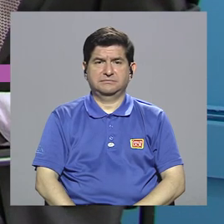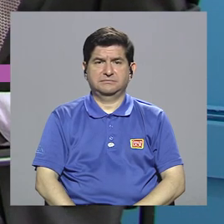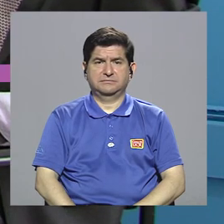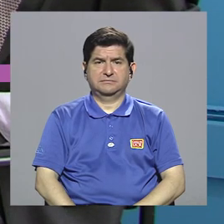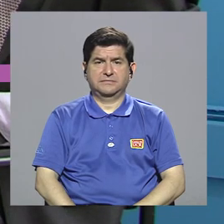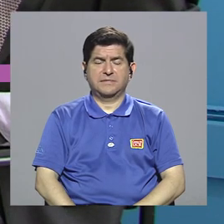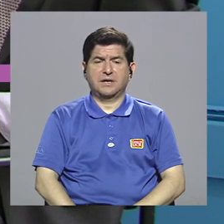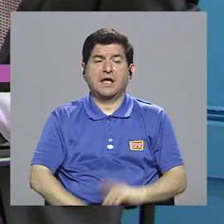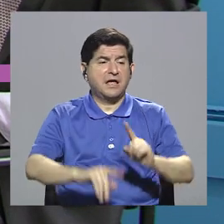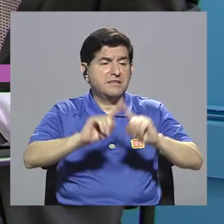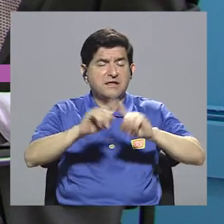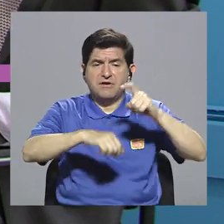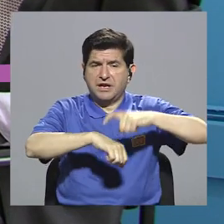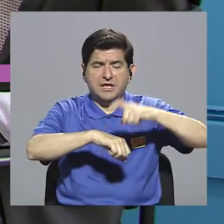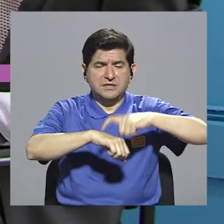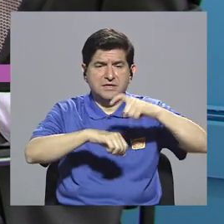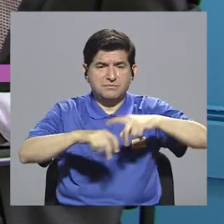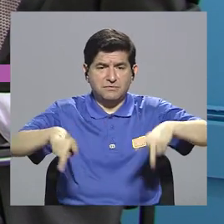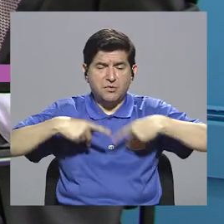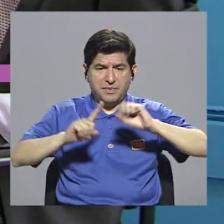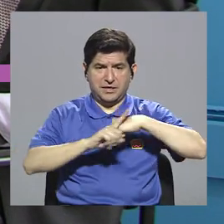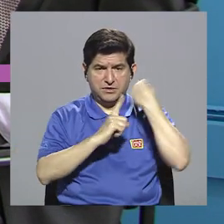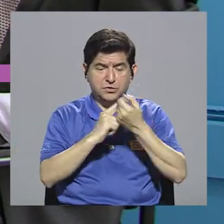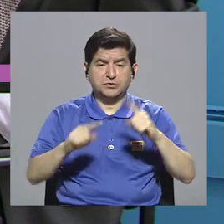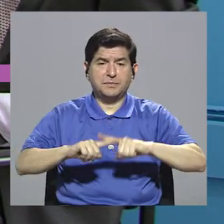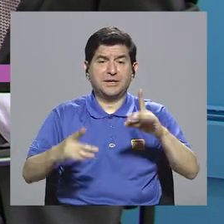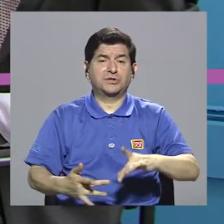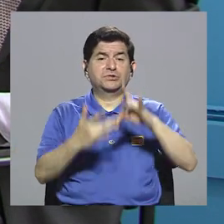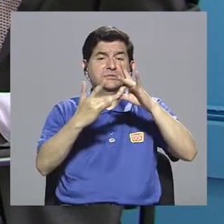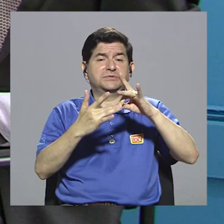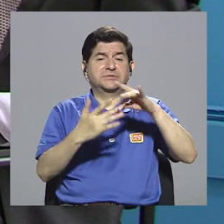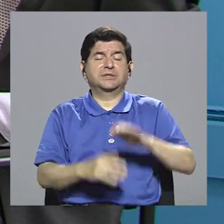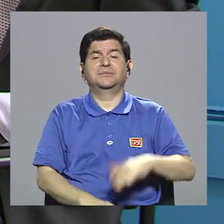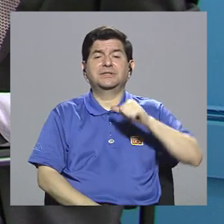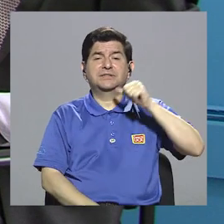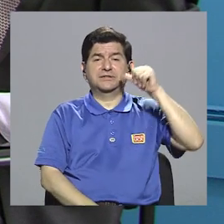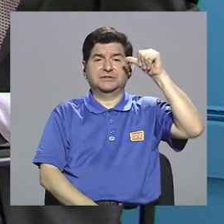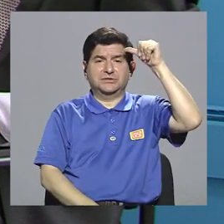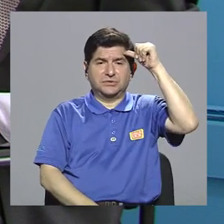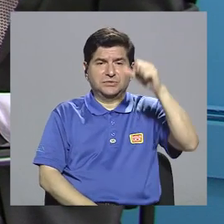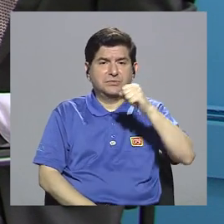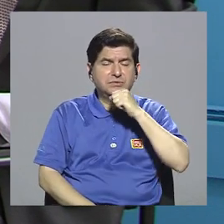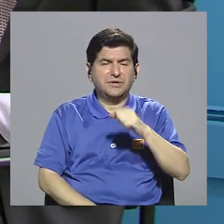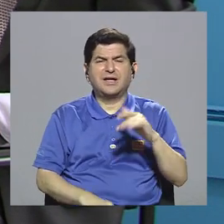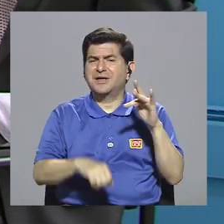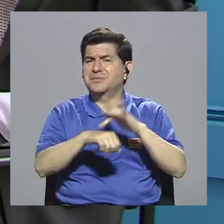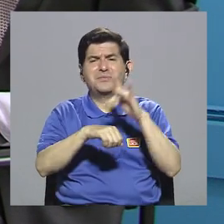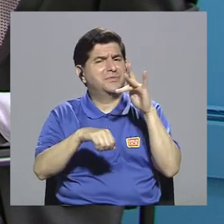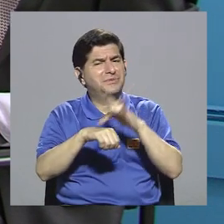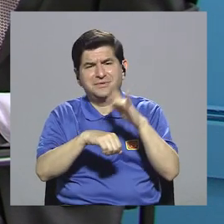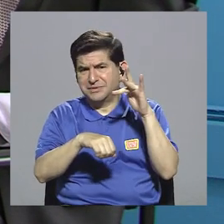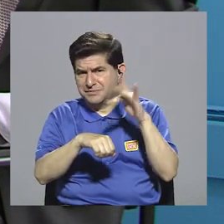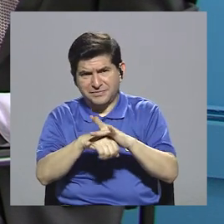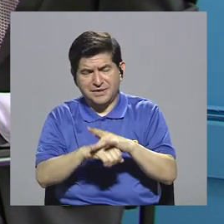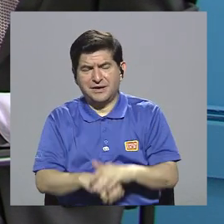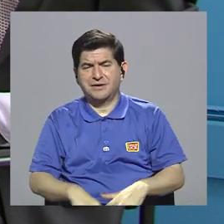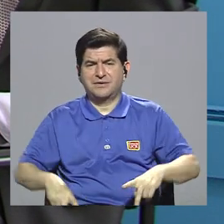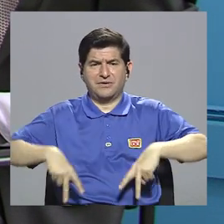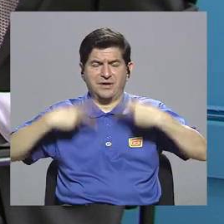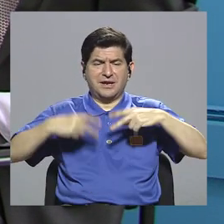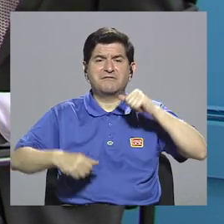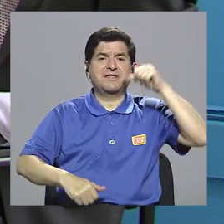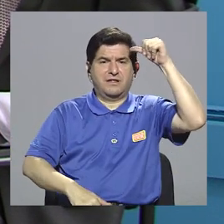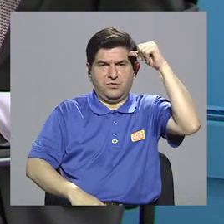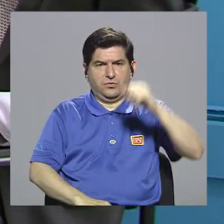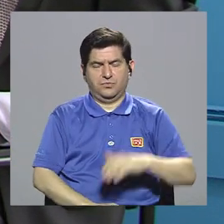en diferentes períodos de la vida pero sobre todo en la udes y muy temprano de la